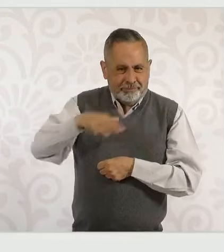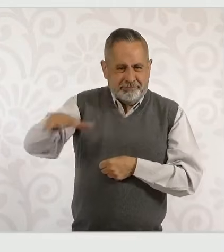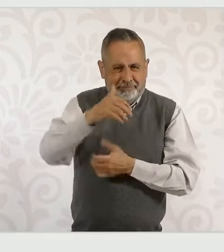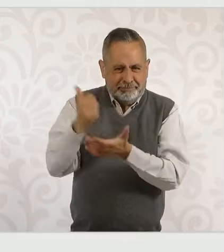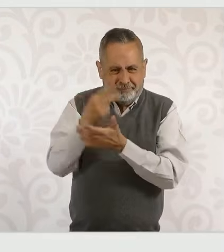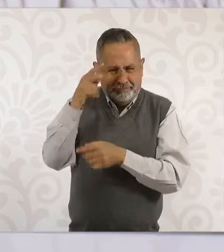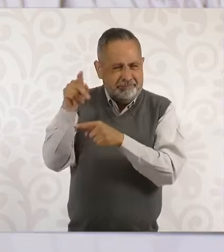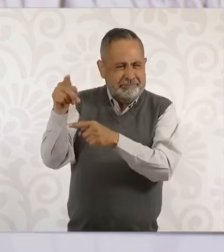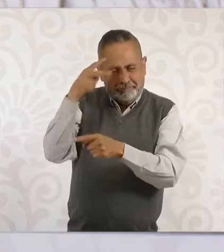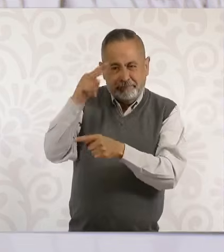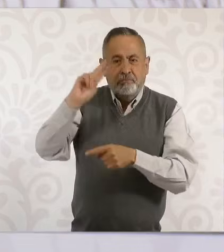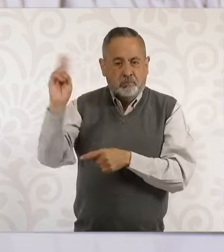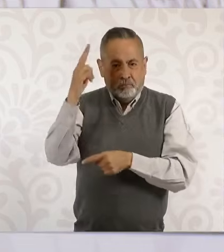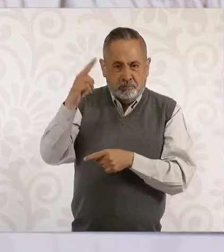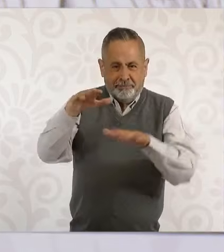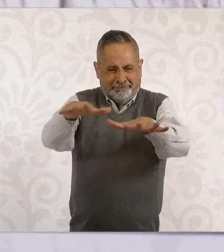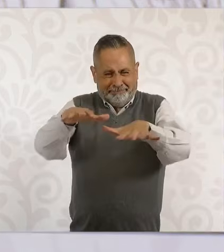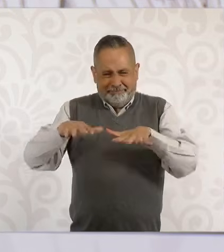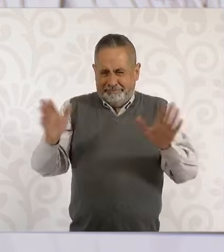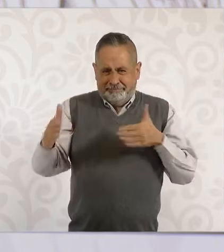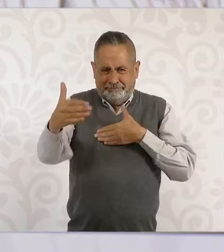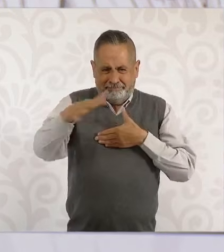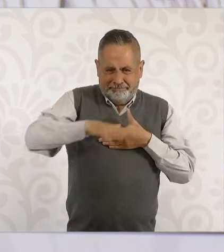en el 87.